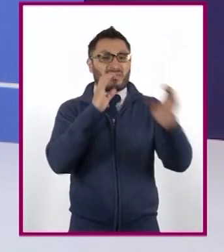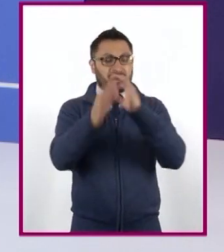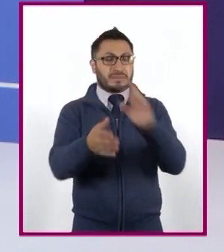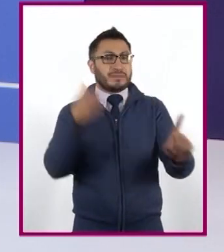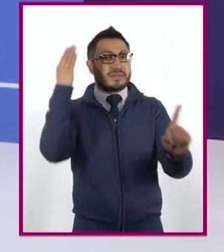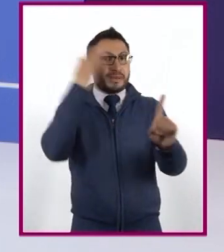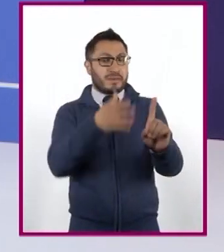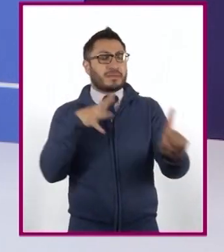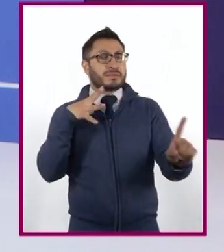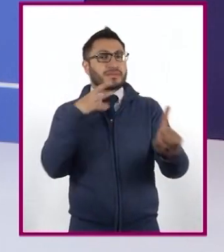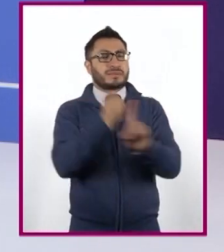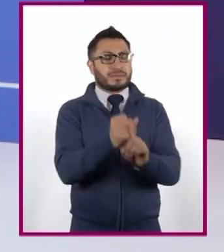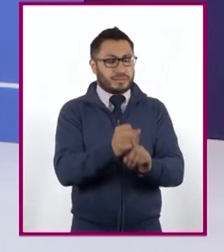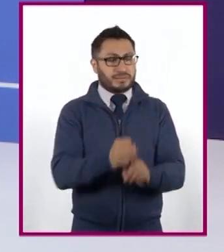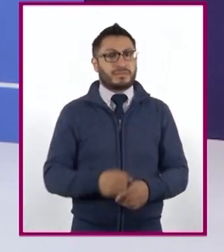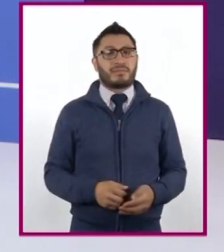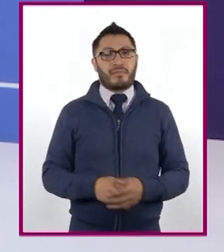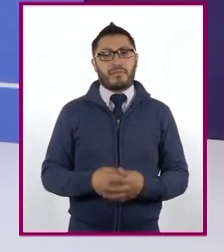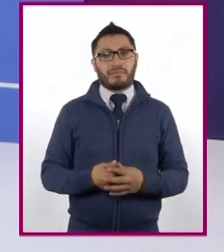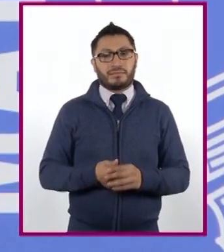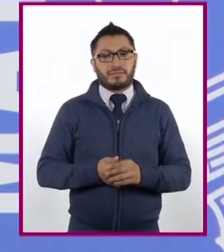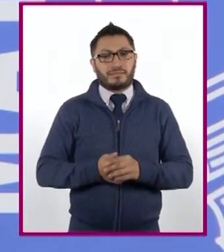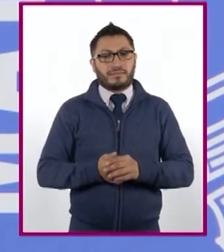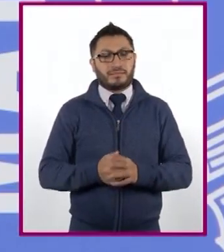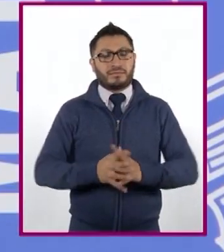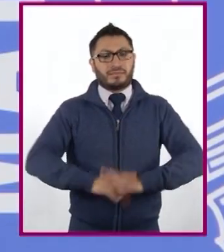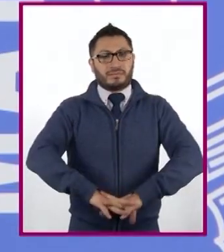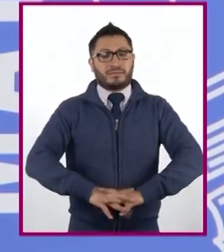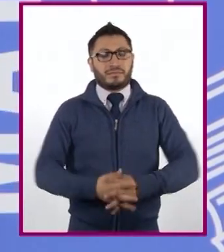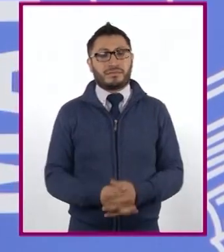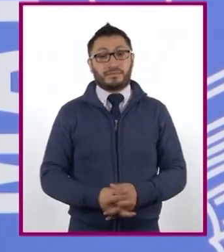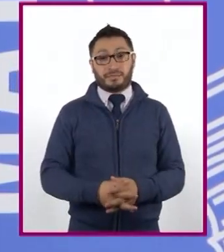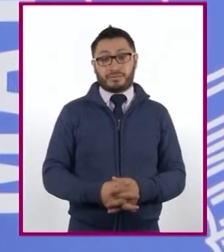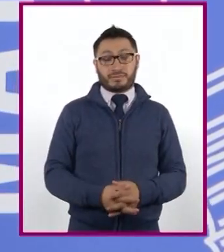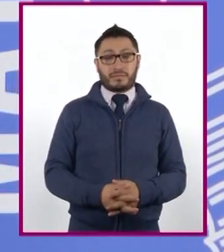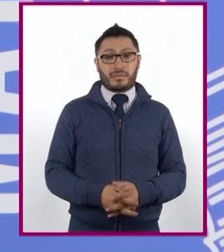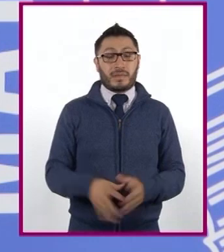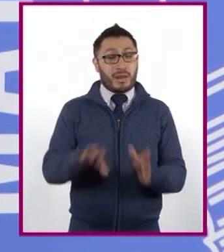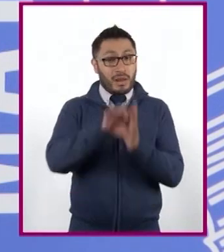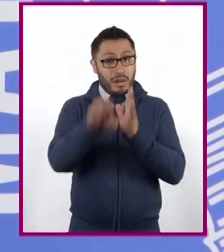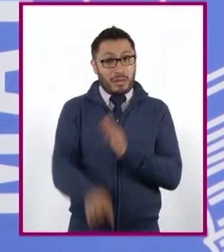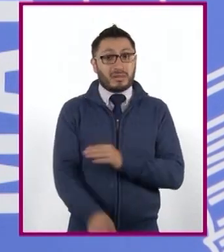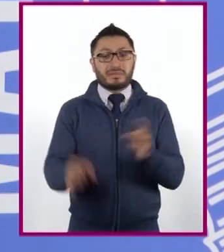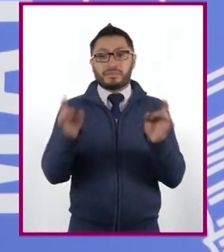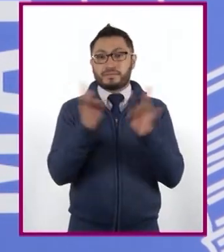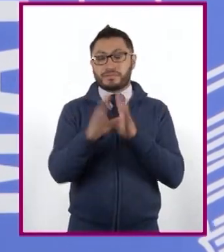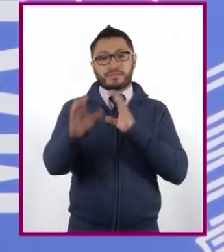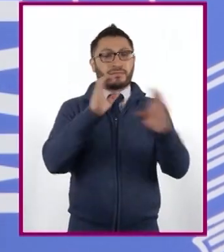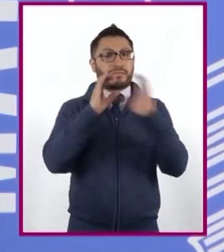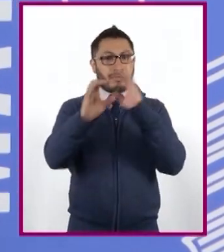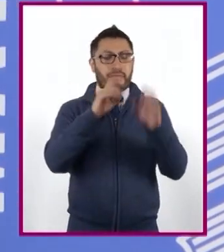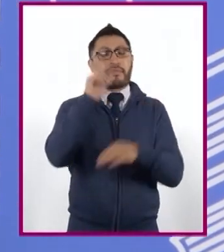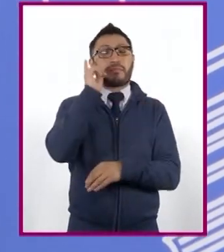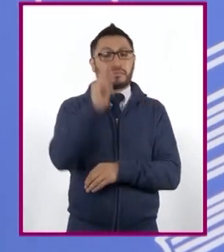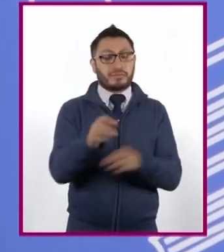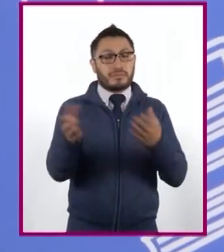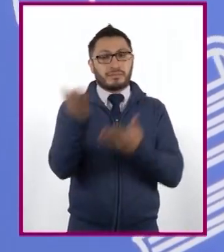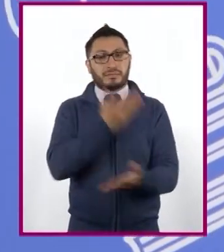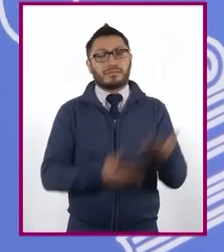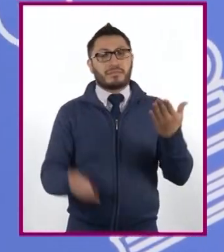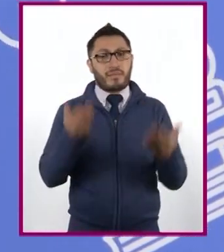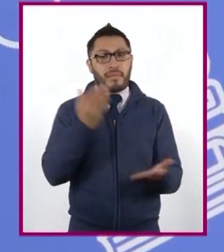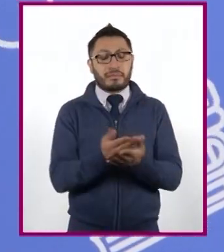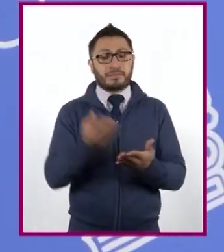un objetivo determinado. En este caso, la situación comunicativa es el intercambio